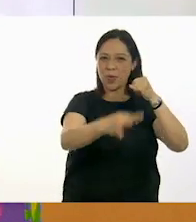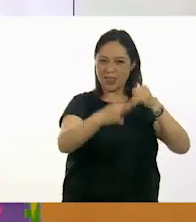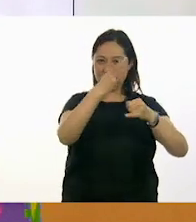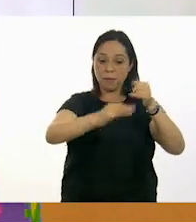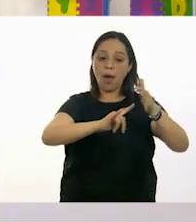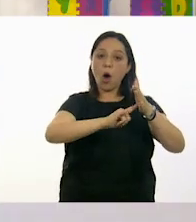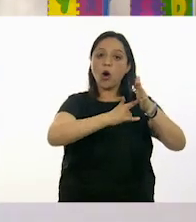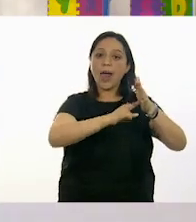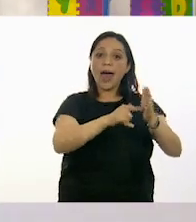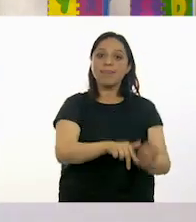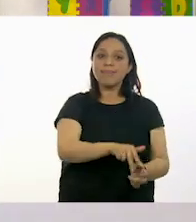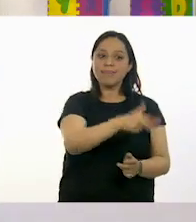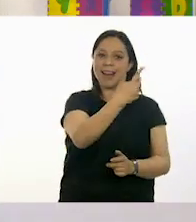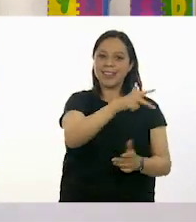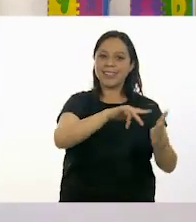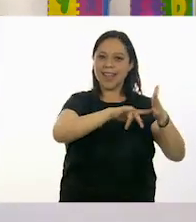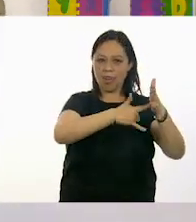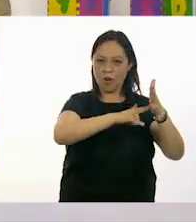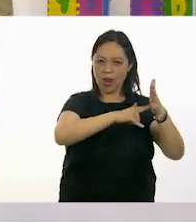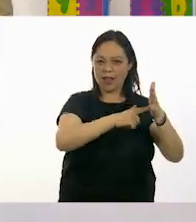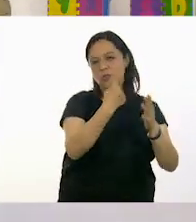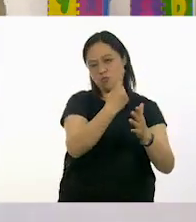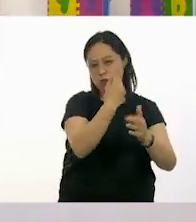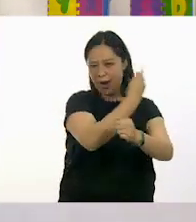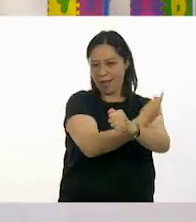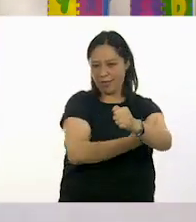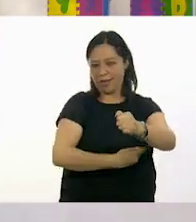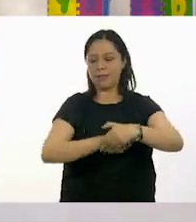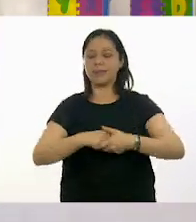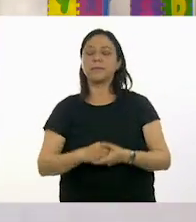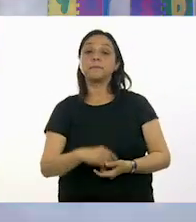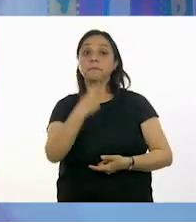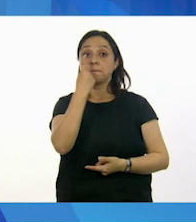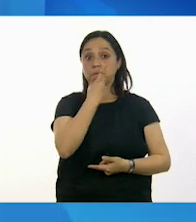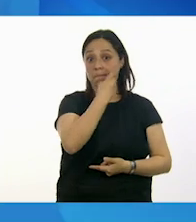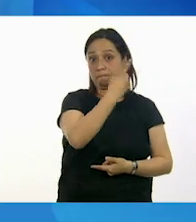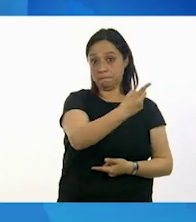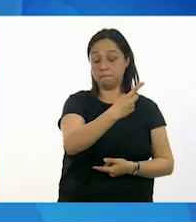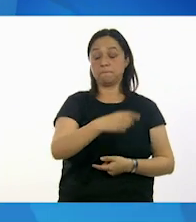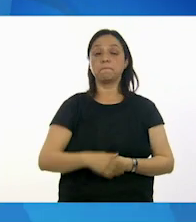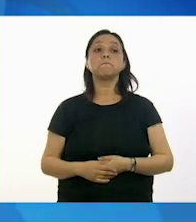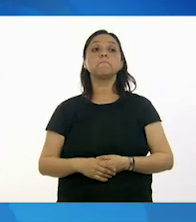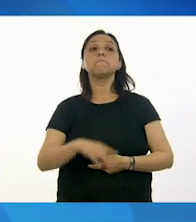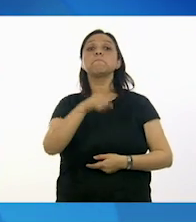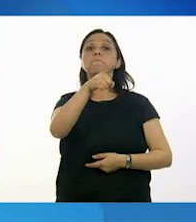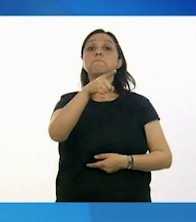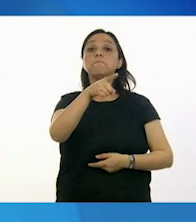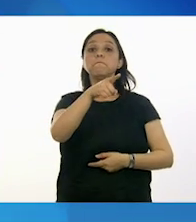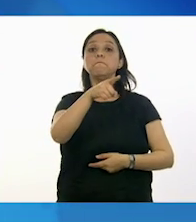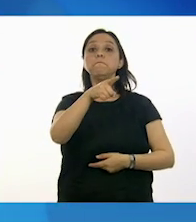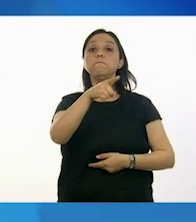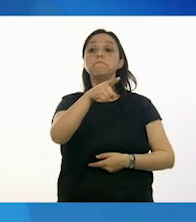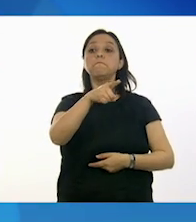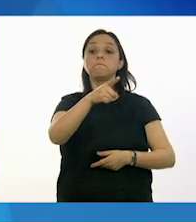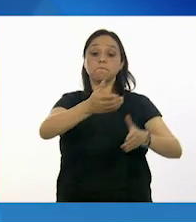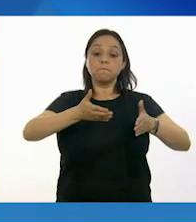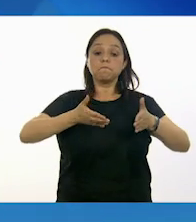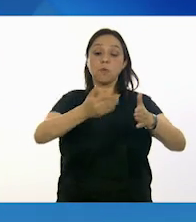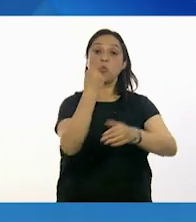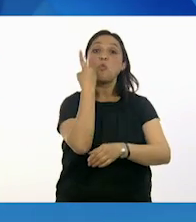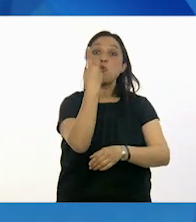horas. Perfecto. Vamos a ver. Entonces, aquí dice, por último, a las 13 horas, en la pista 1